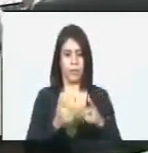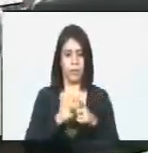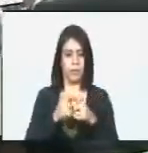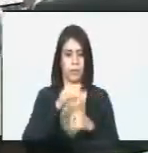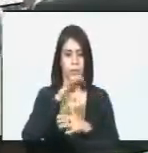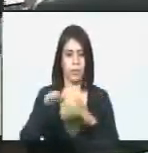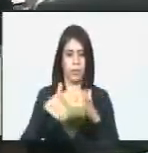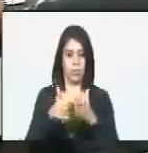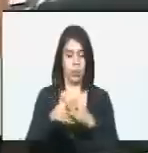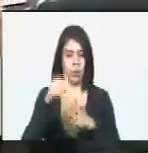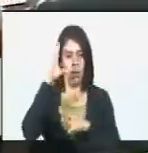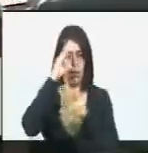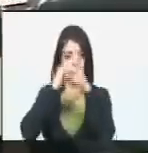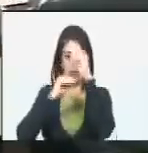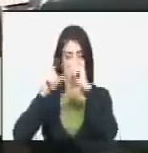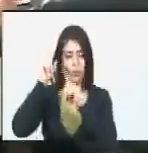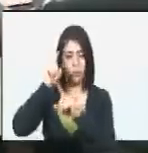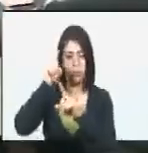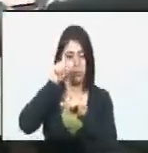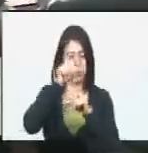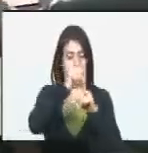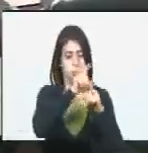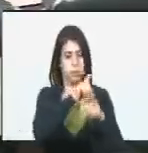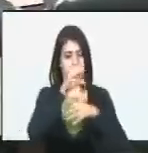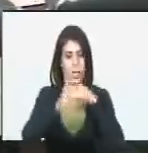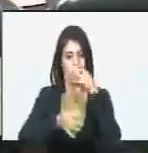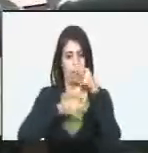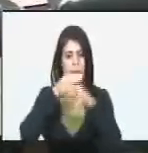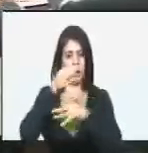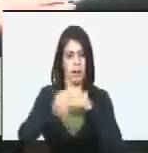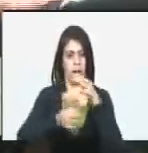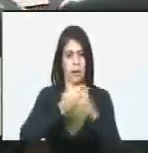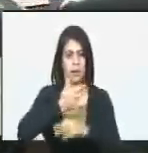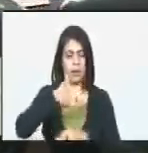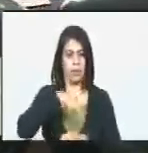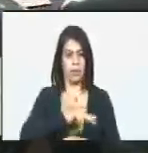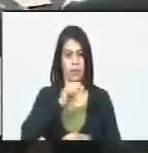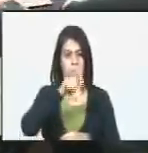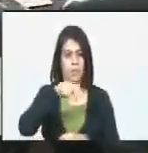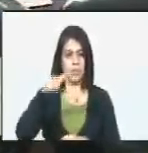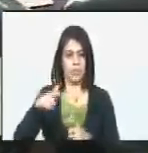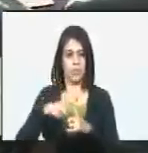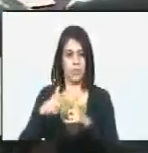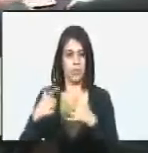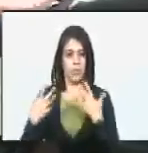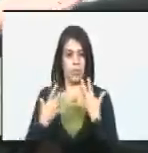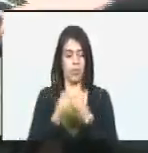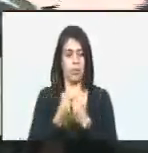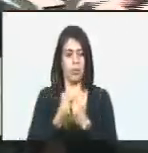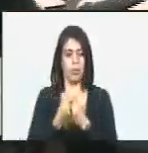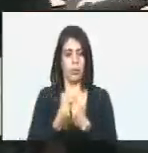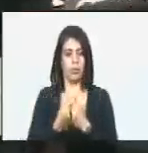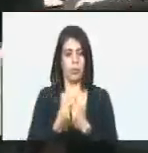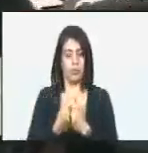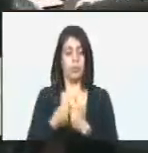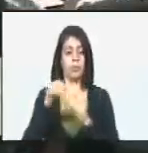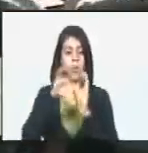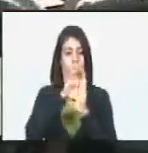conocimientos, para explicarnos y para darnos a quienes estábamos como